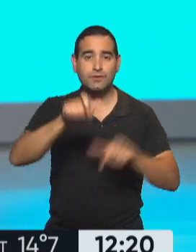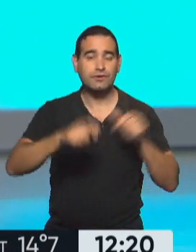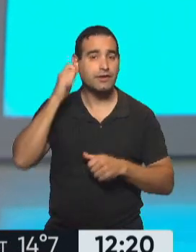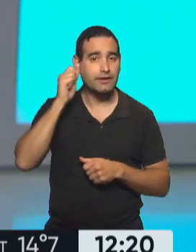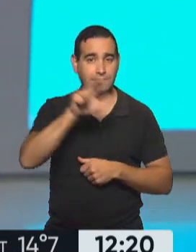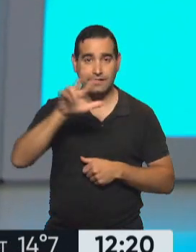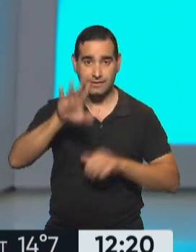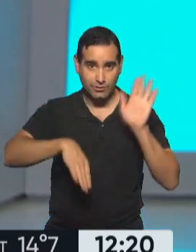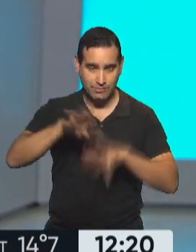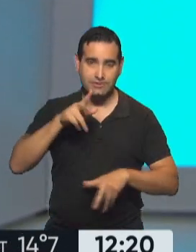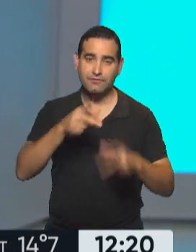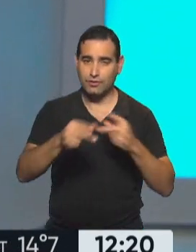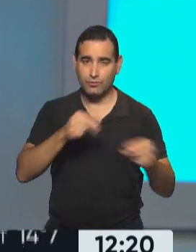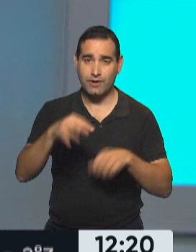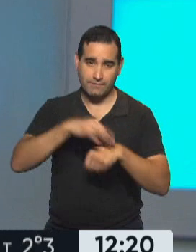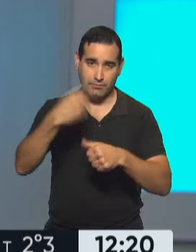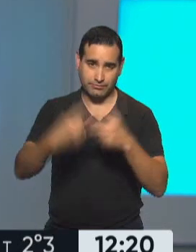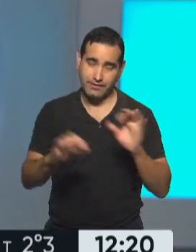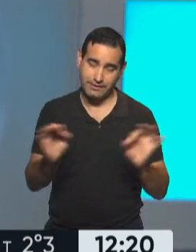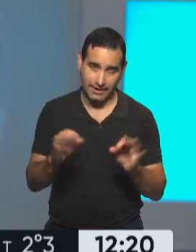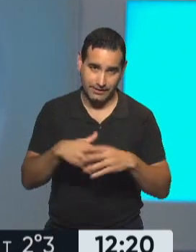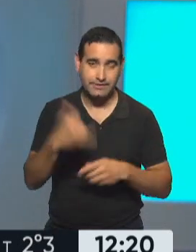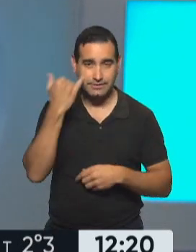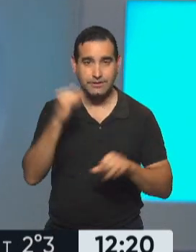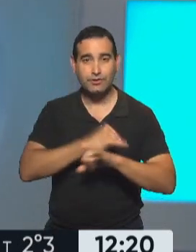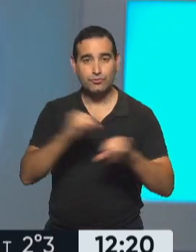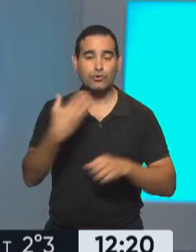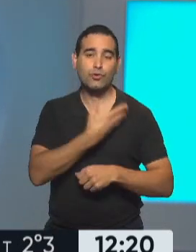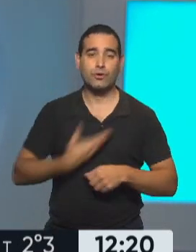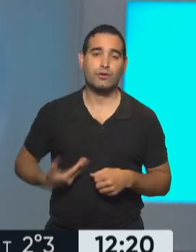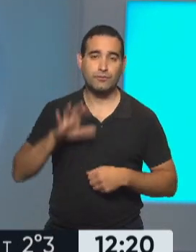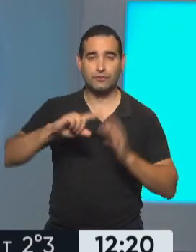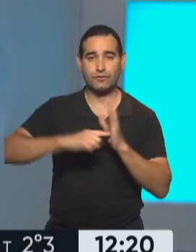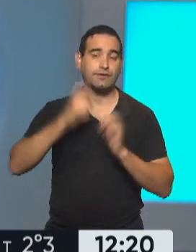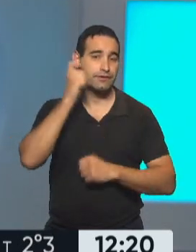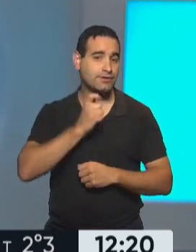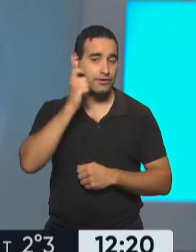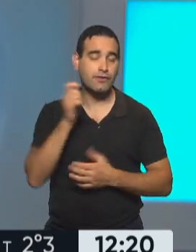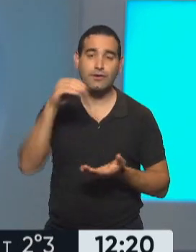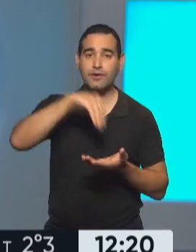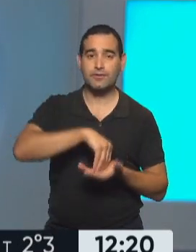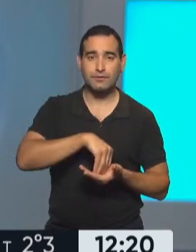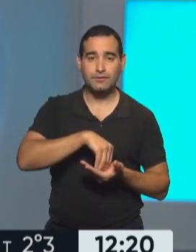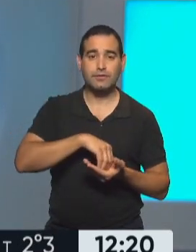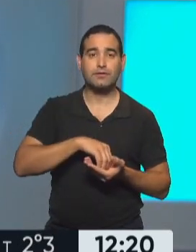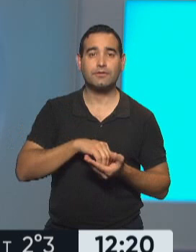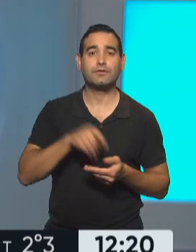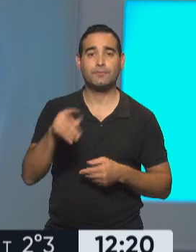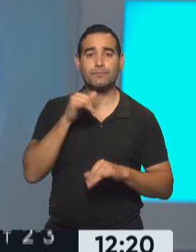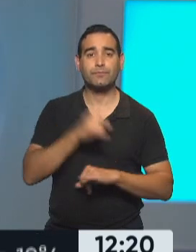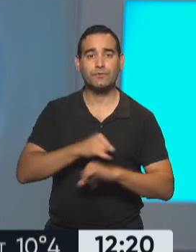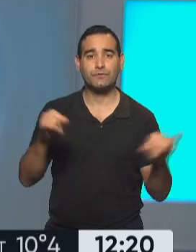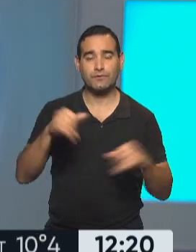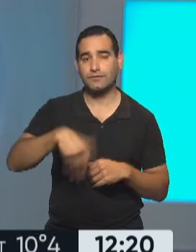de 35 años sin factores de riesgo, lo anunció el gobernador bonaerense Axel Kicillof, que además anunció que